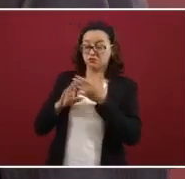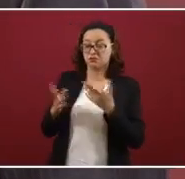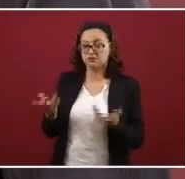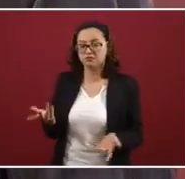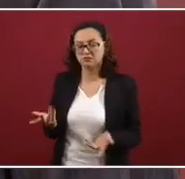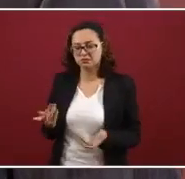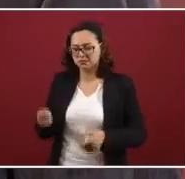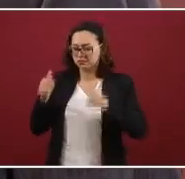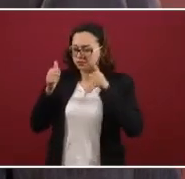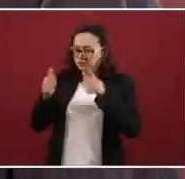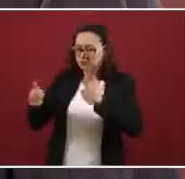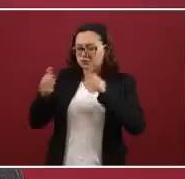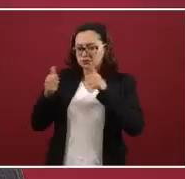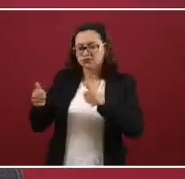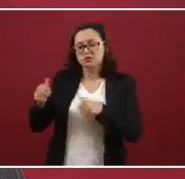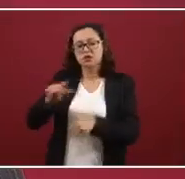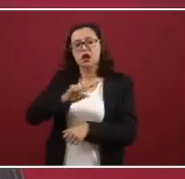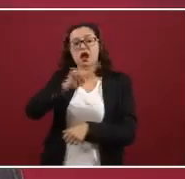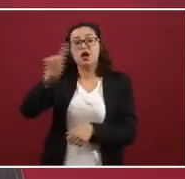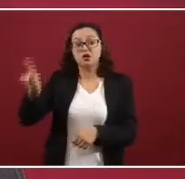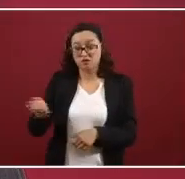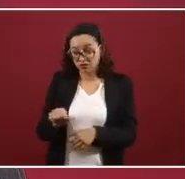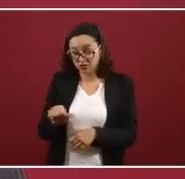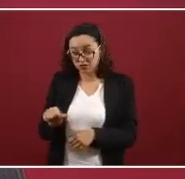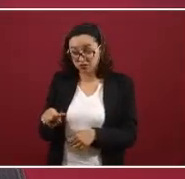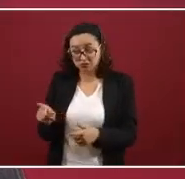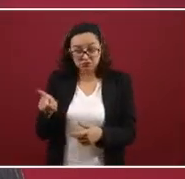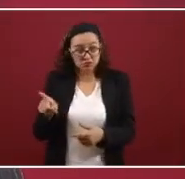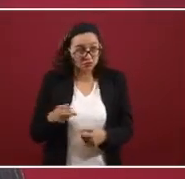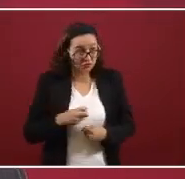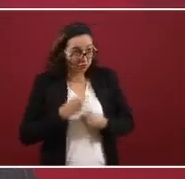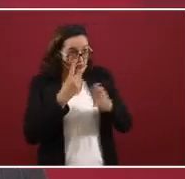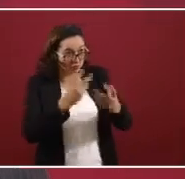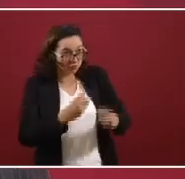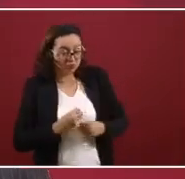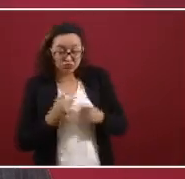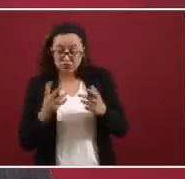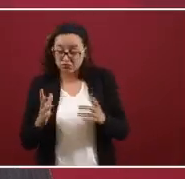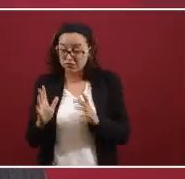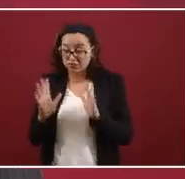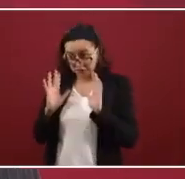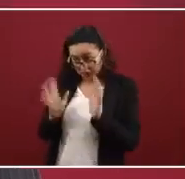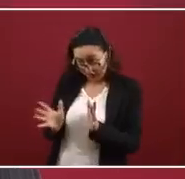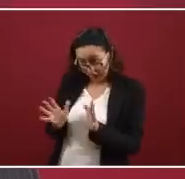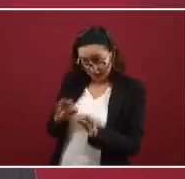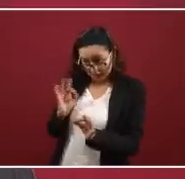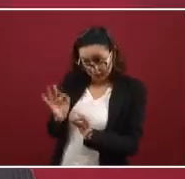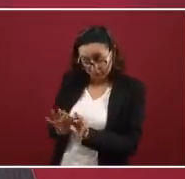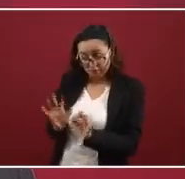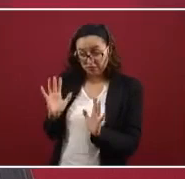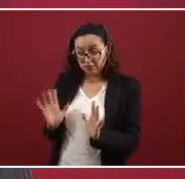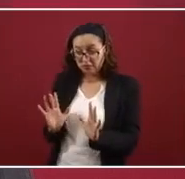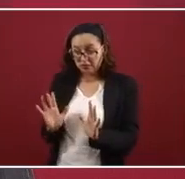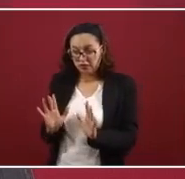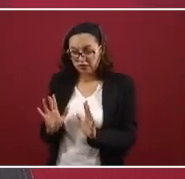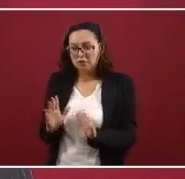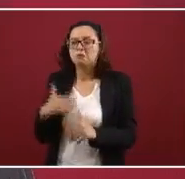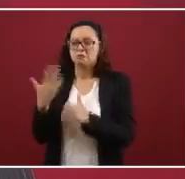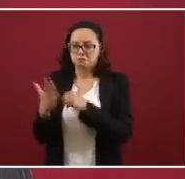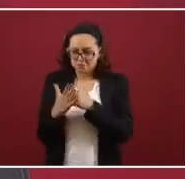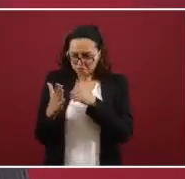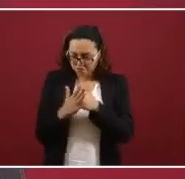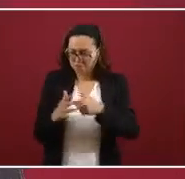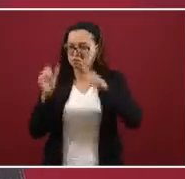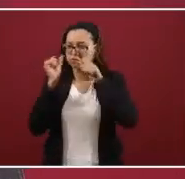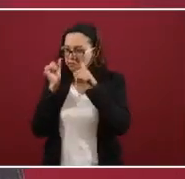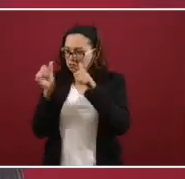Y al final, digo, bueno, ya, nos vamos a ver, veo quién las va a atender, a